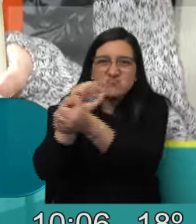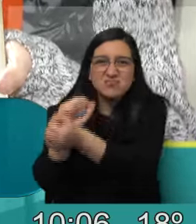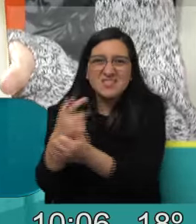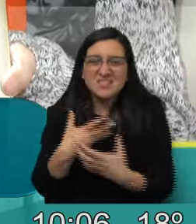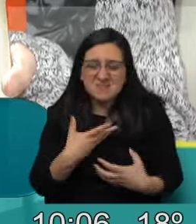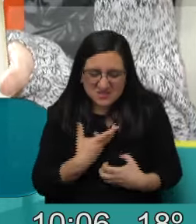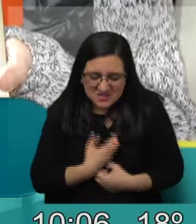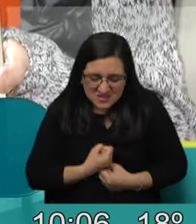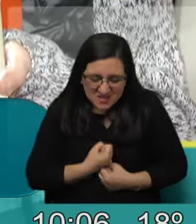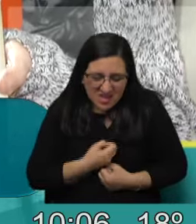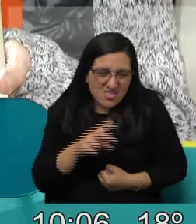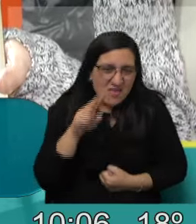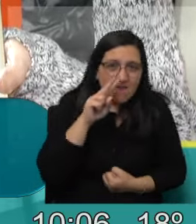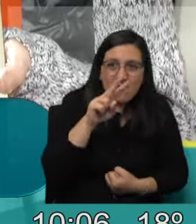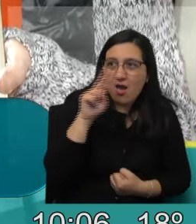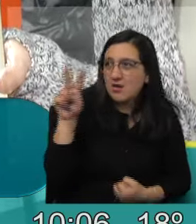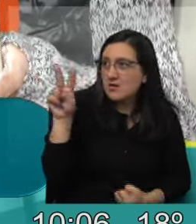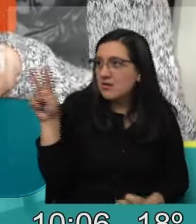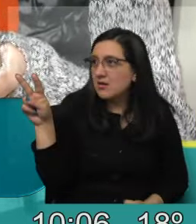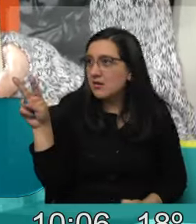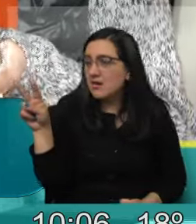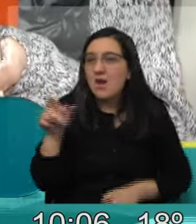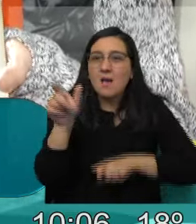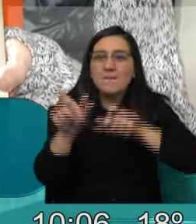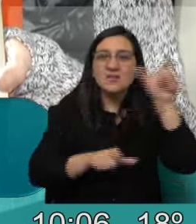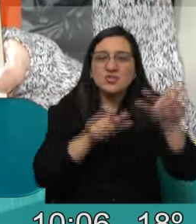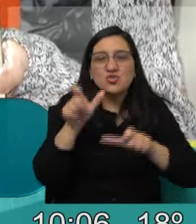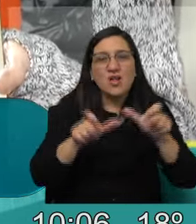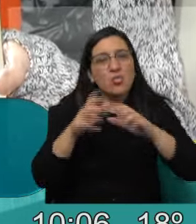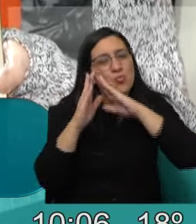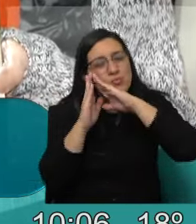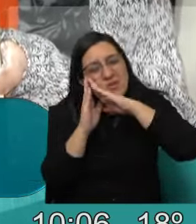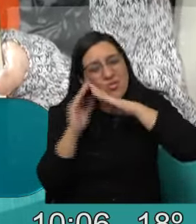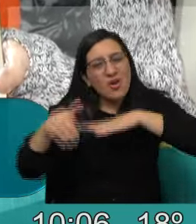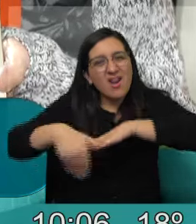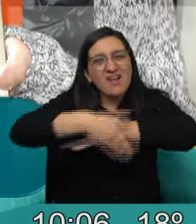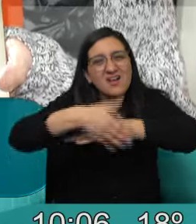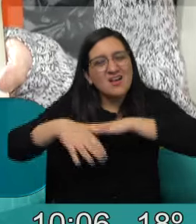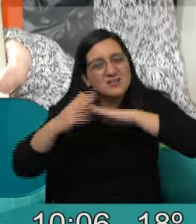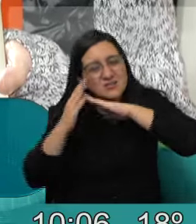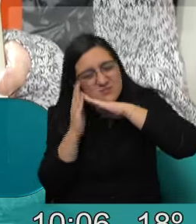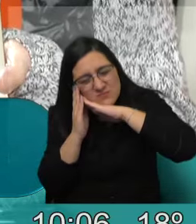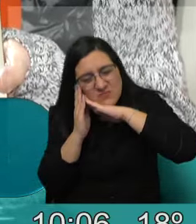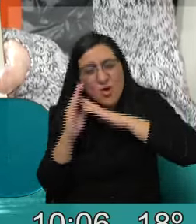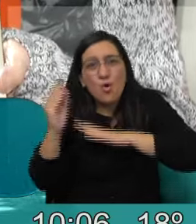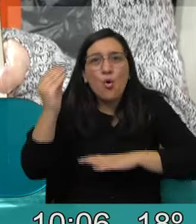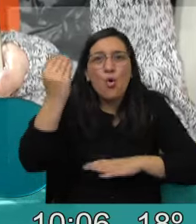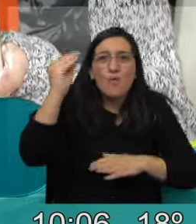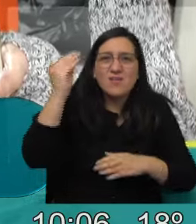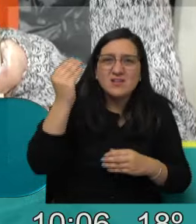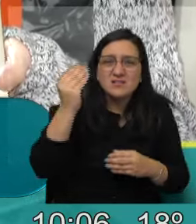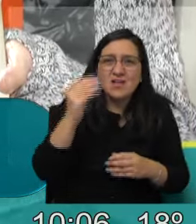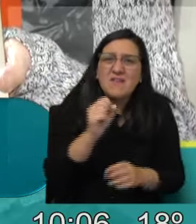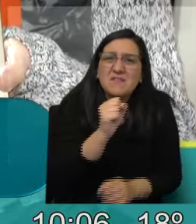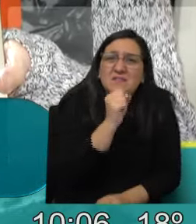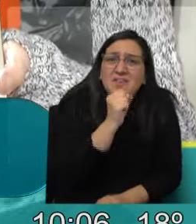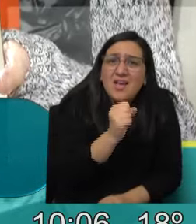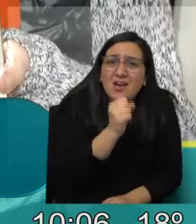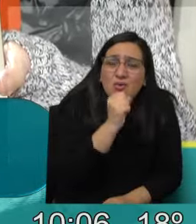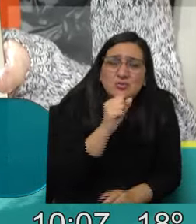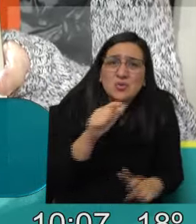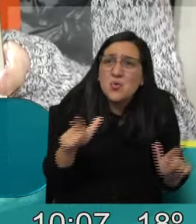estremecerían de ver la gente tirada en la calle, durmiendo en la calle, jóvenes, viejos,